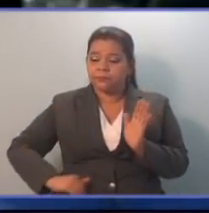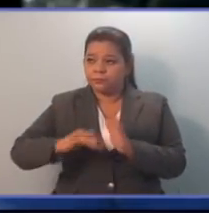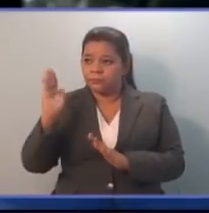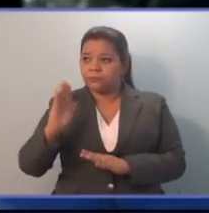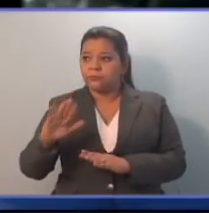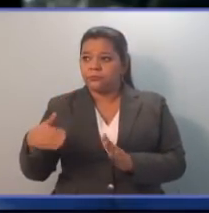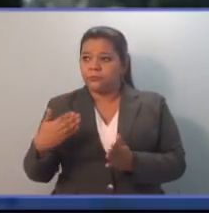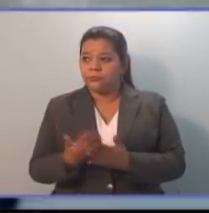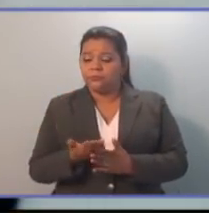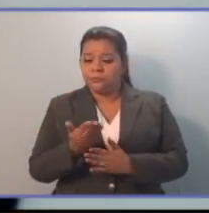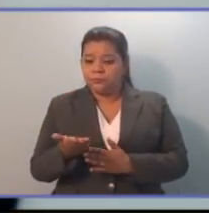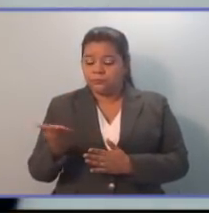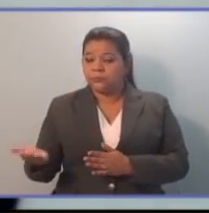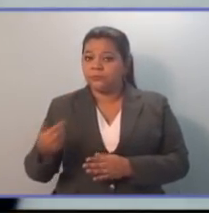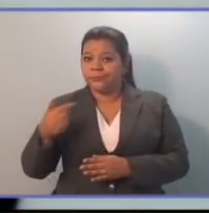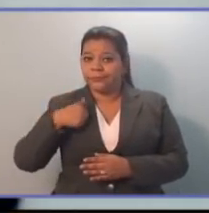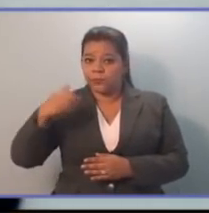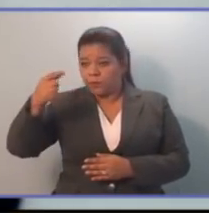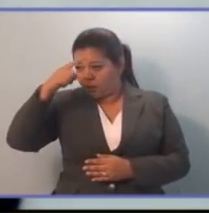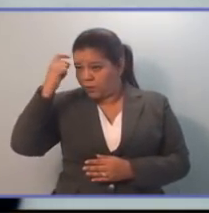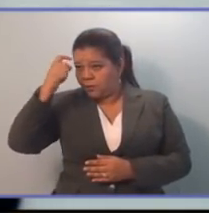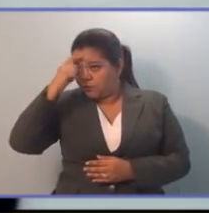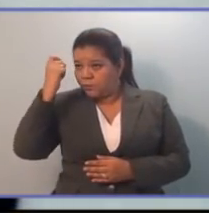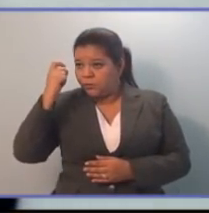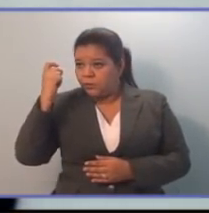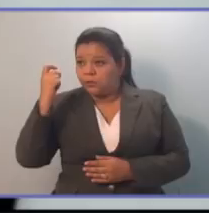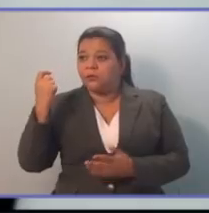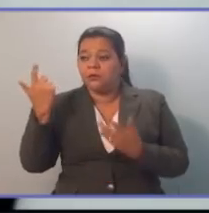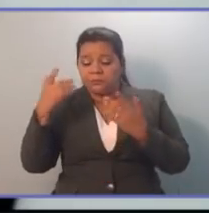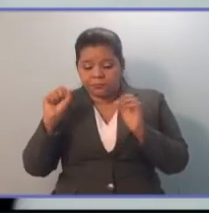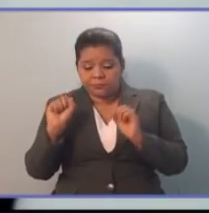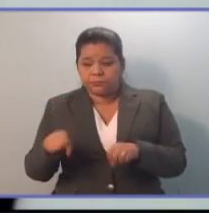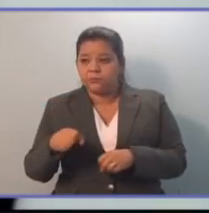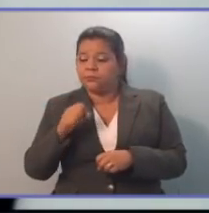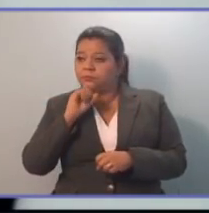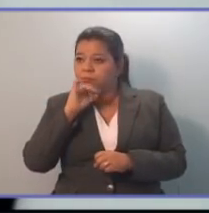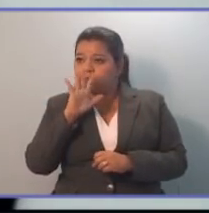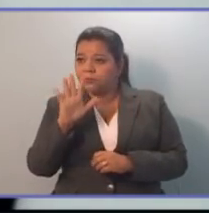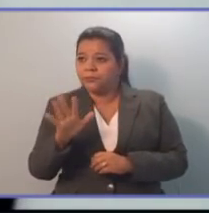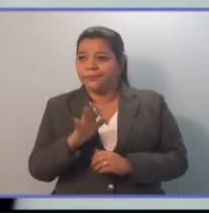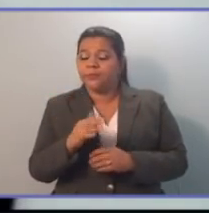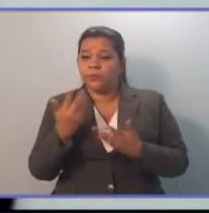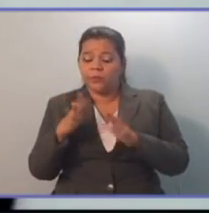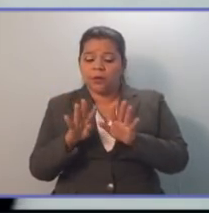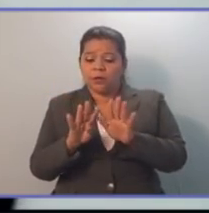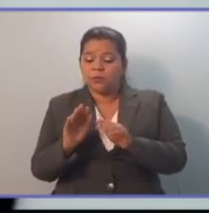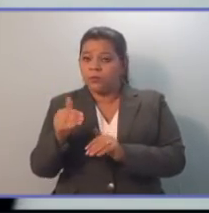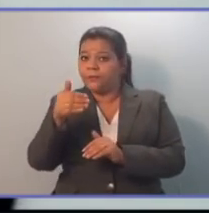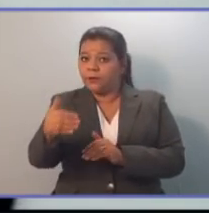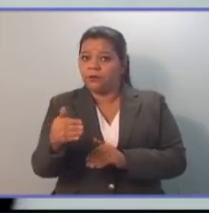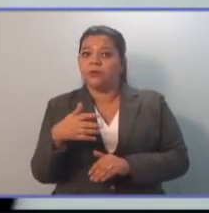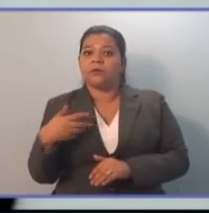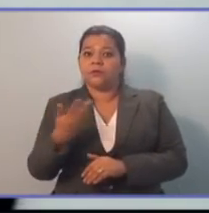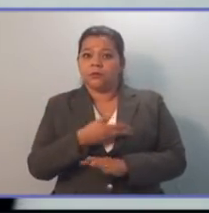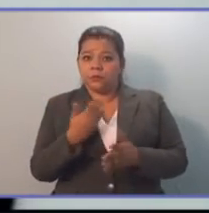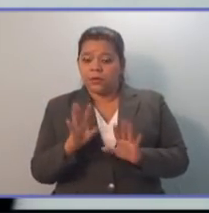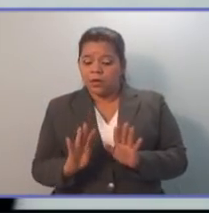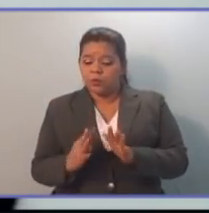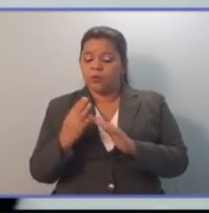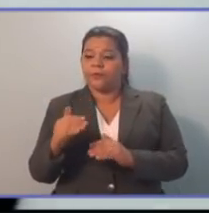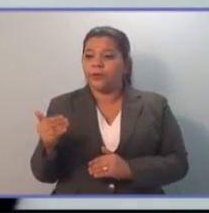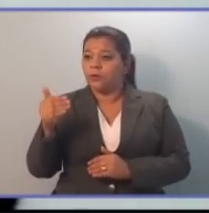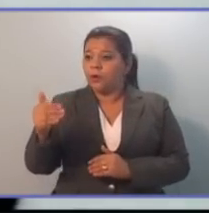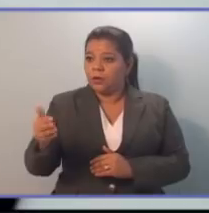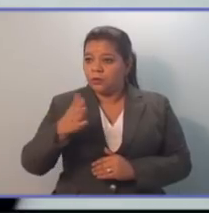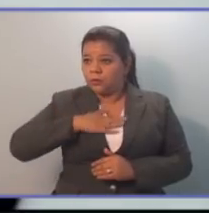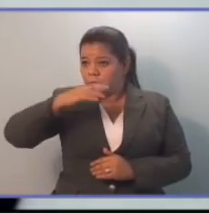los aspectos que hoy he trabajado, prácticamente se puede decir que está en 9 años, porque estamos en el 9º año de mi